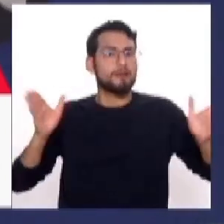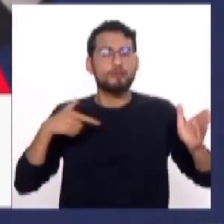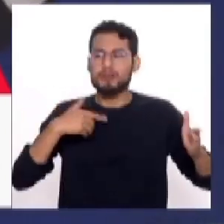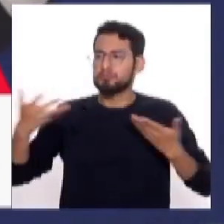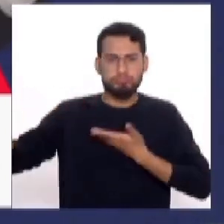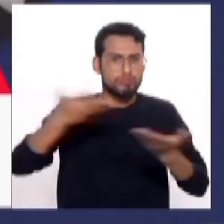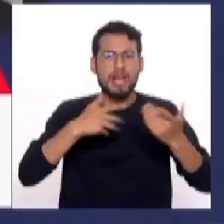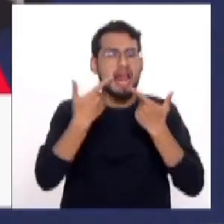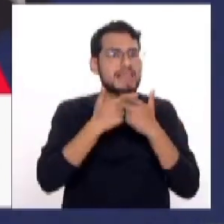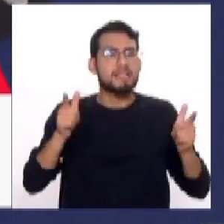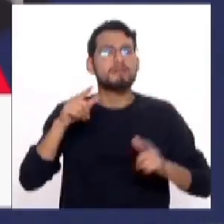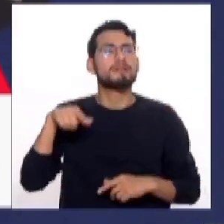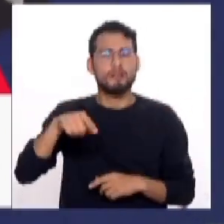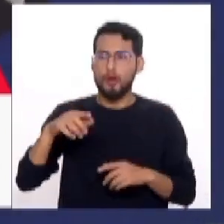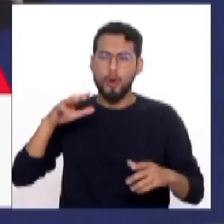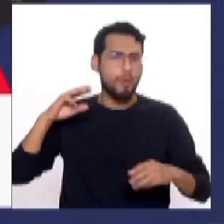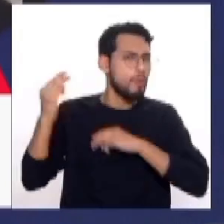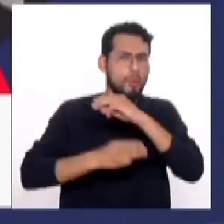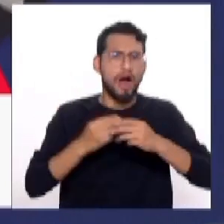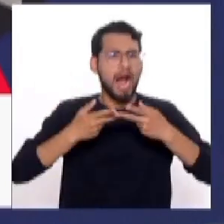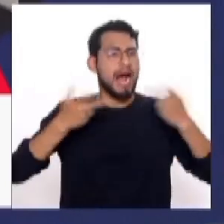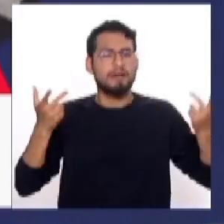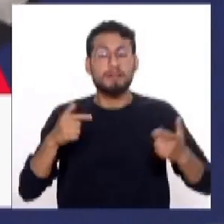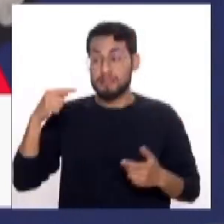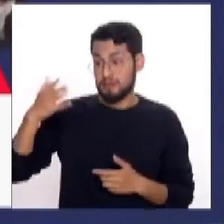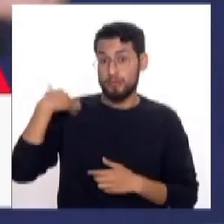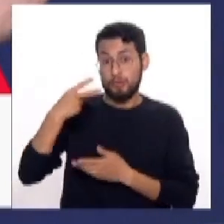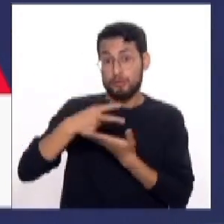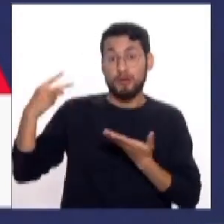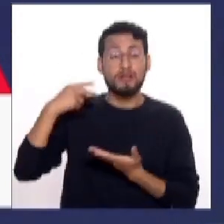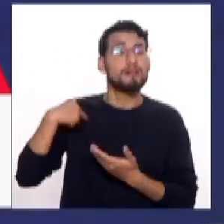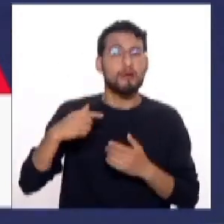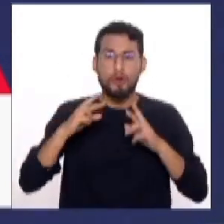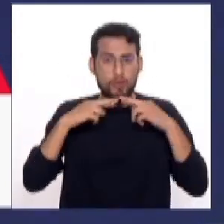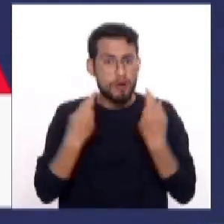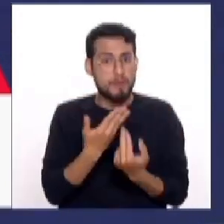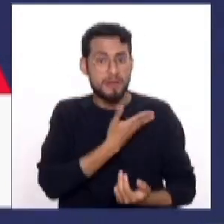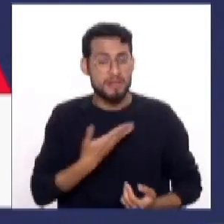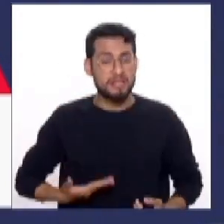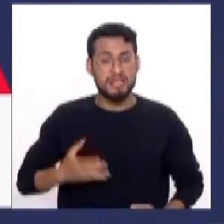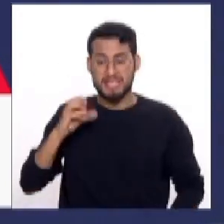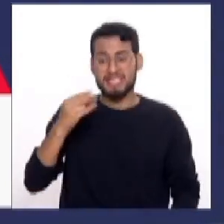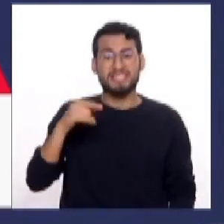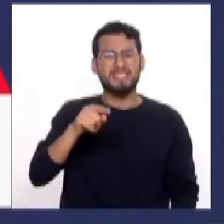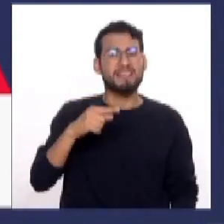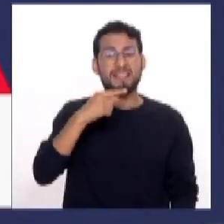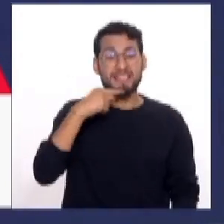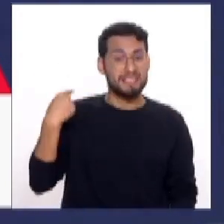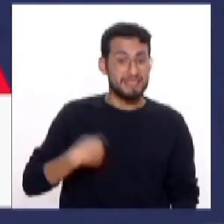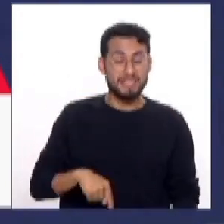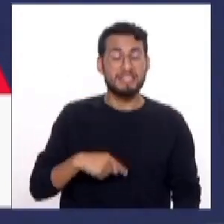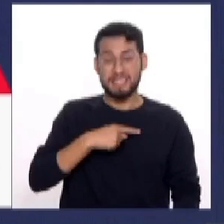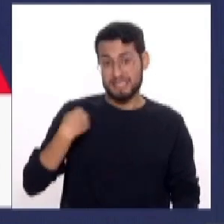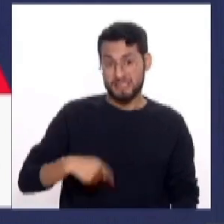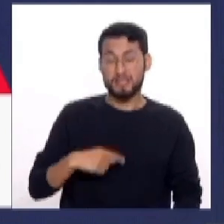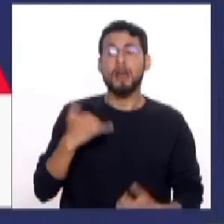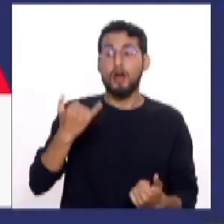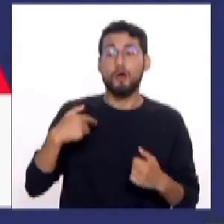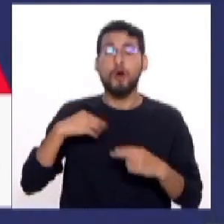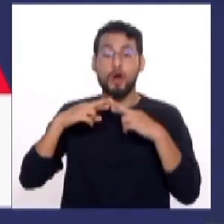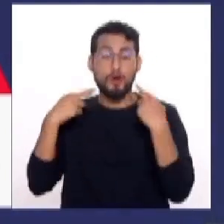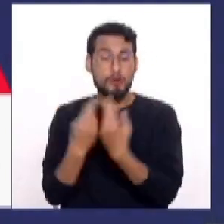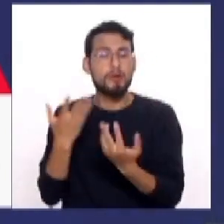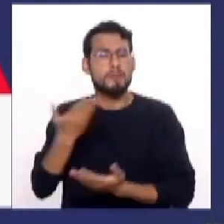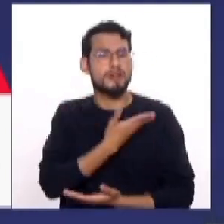red de tratados de libre comercio más amplios del mundo hace dos semanas tuve la oportunidad de estar reunido con el presidente shiin pin hoy día de china hoy día voy a tener la